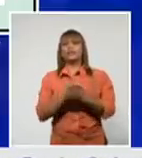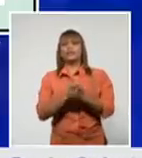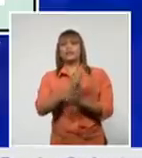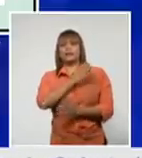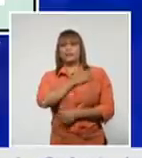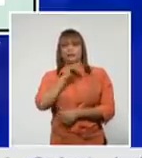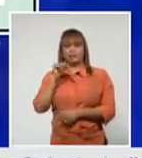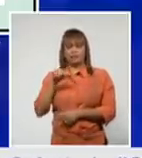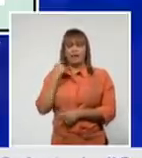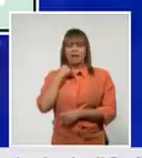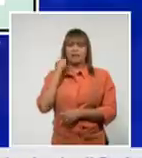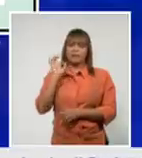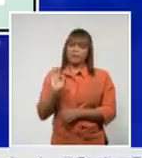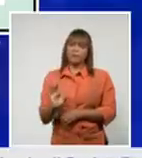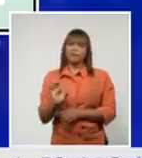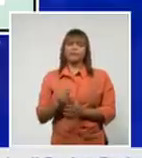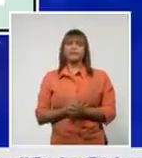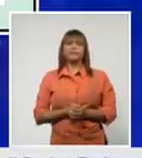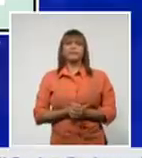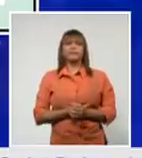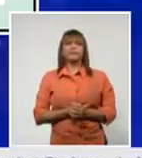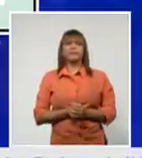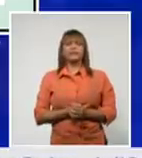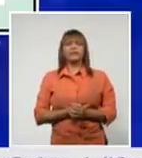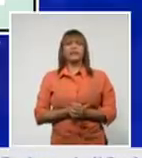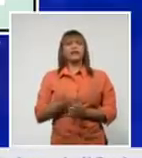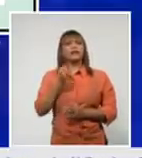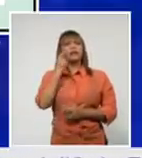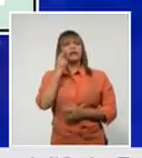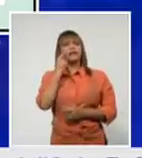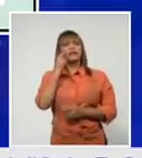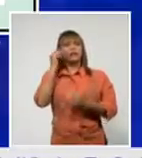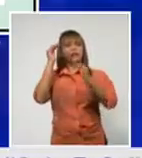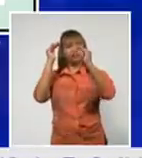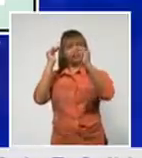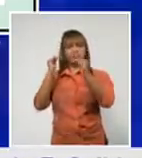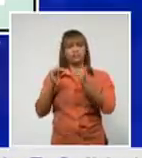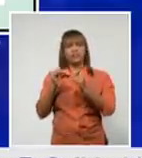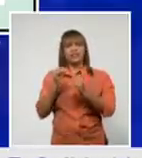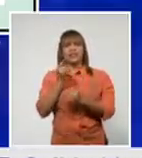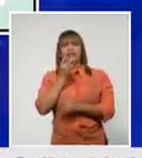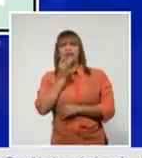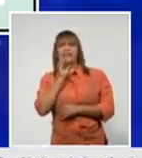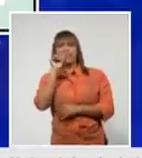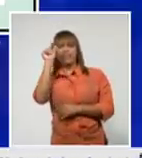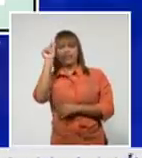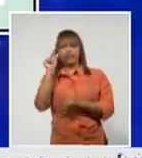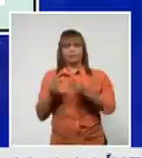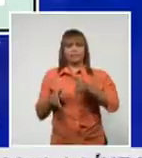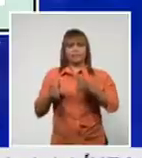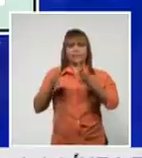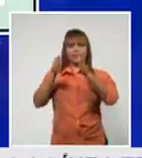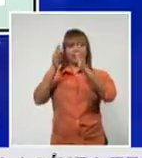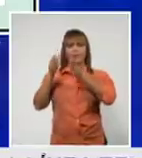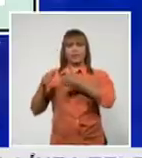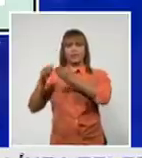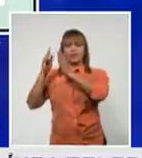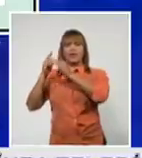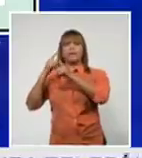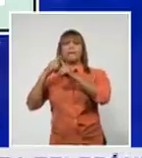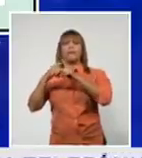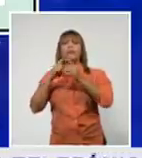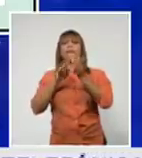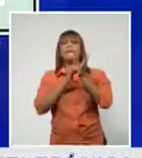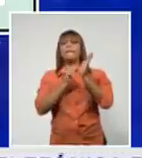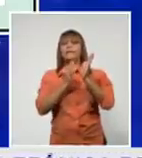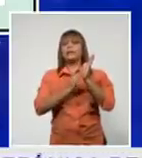año, y donde se puede apreciar, las barras verdes esas son los casos confirmados por meses, que el mes